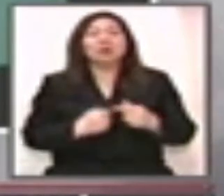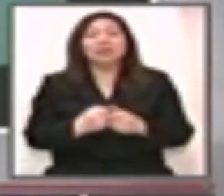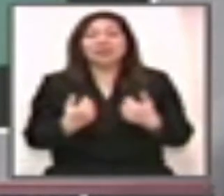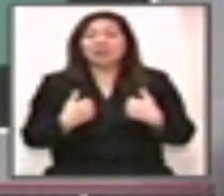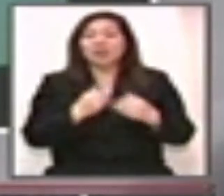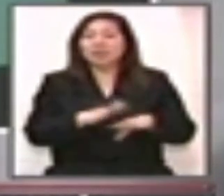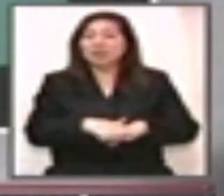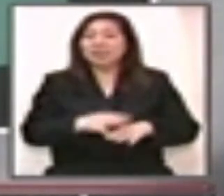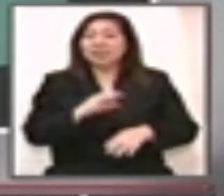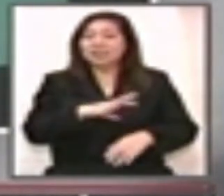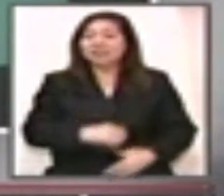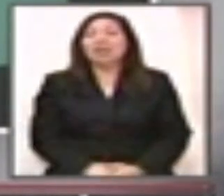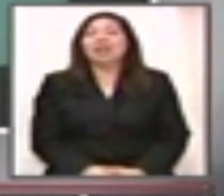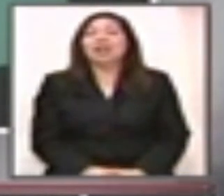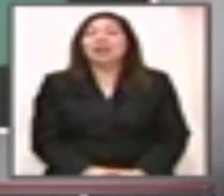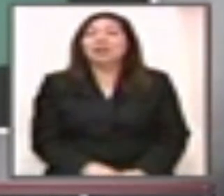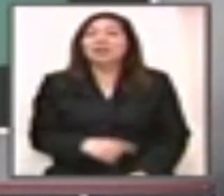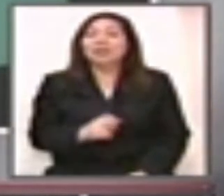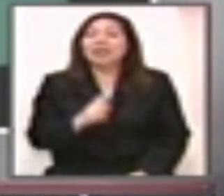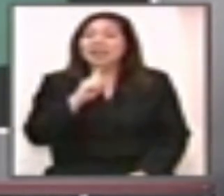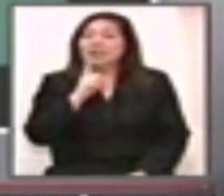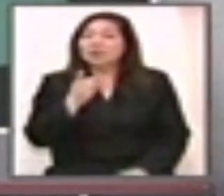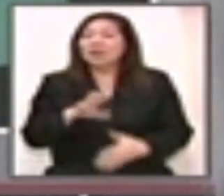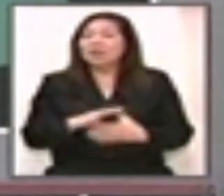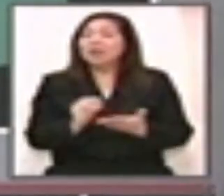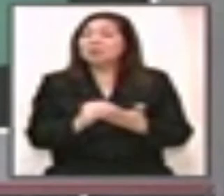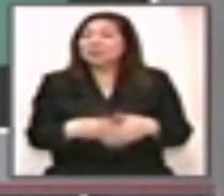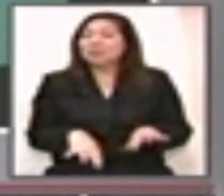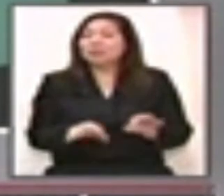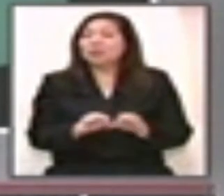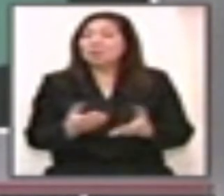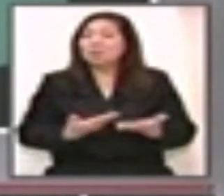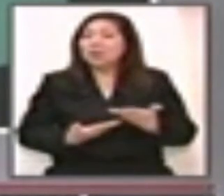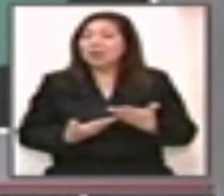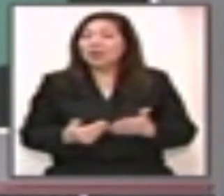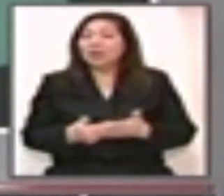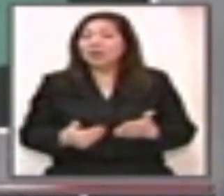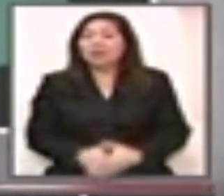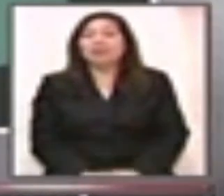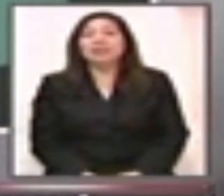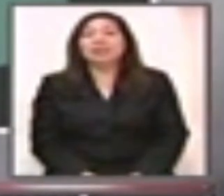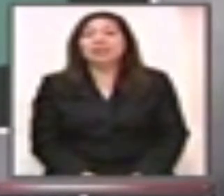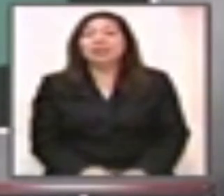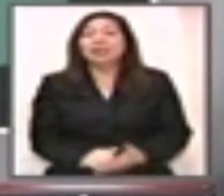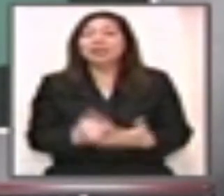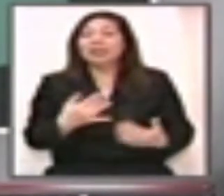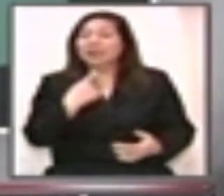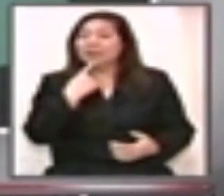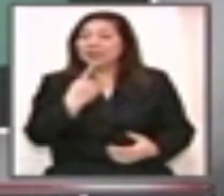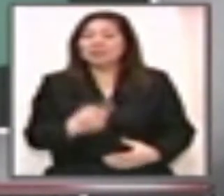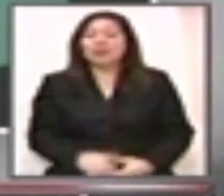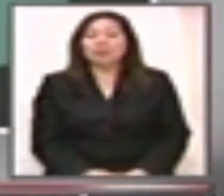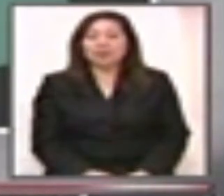toca a la organización a Chile. Fruit Logistics, que es una de las ferias más importantes en los mercados frescos, y Expoalimentaria, a la que ya me había